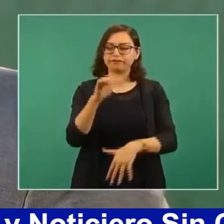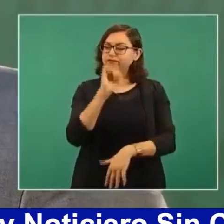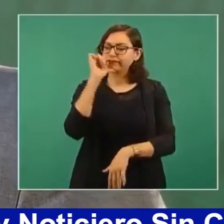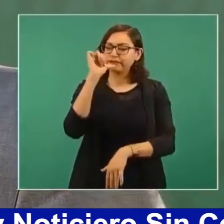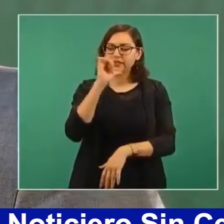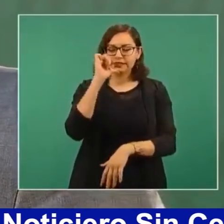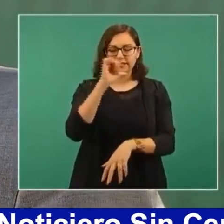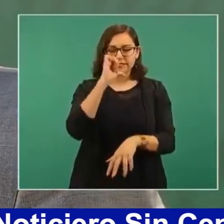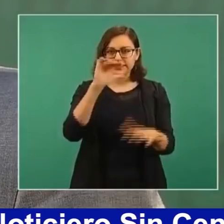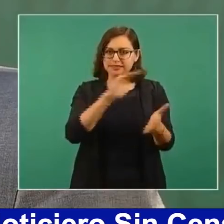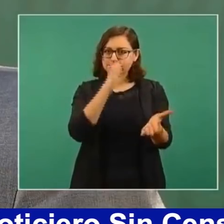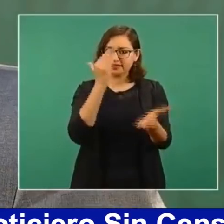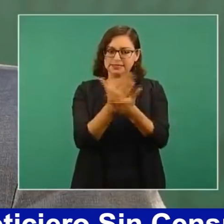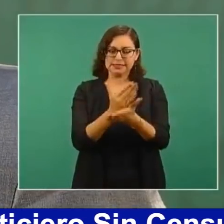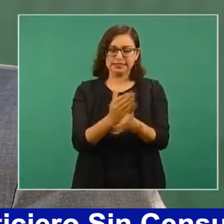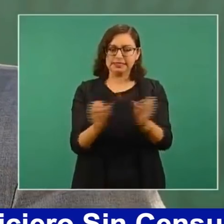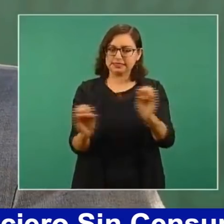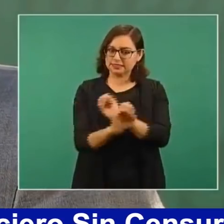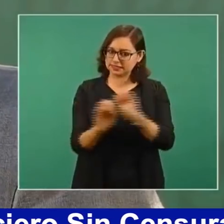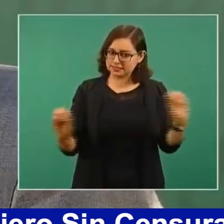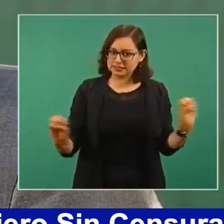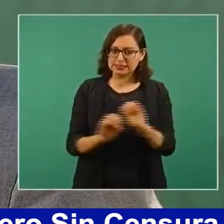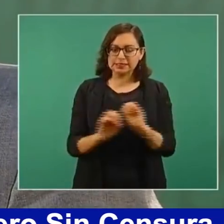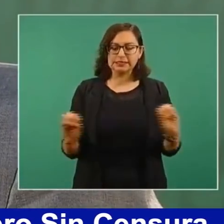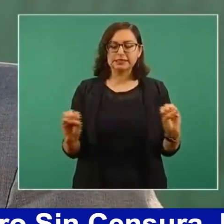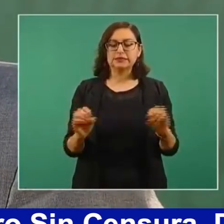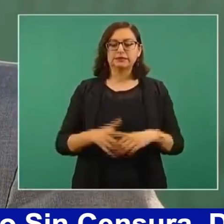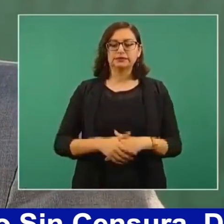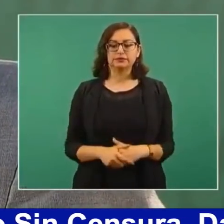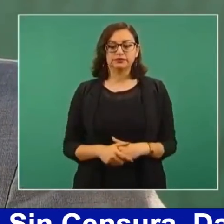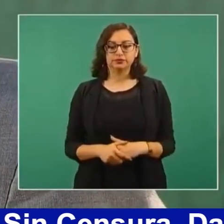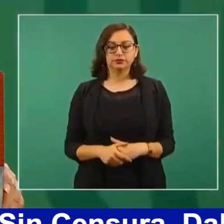cero corrupción en las relaciones